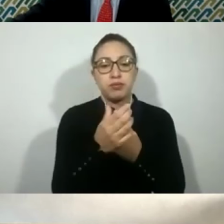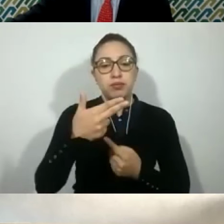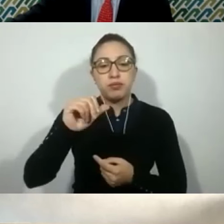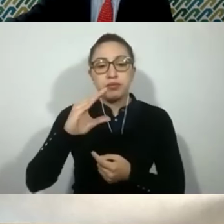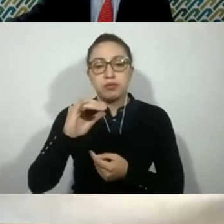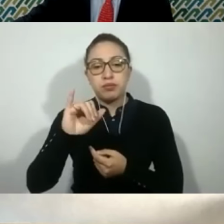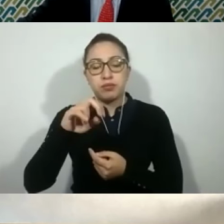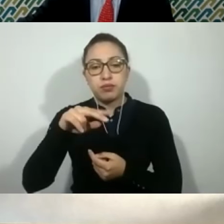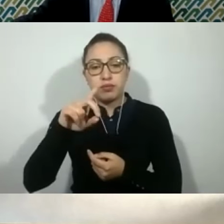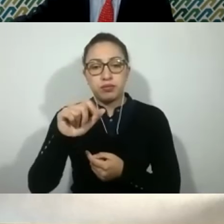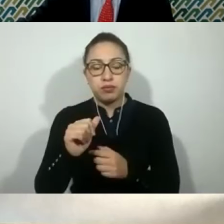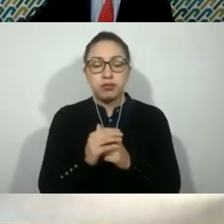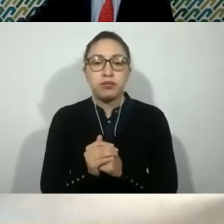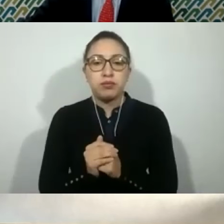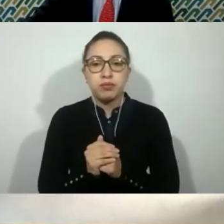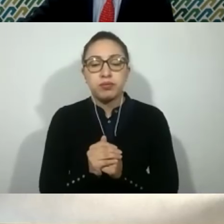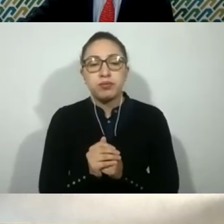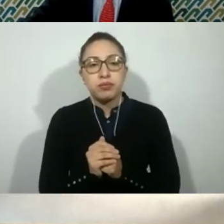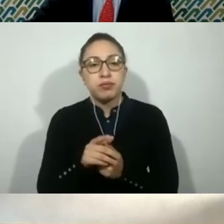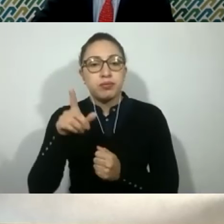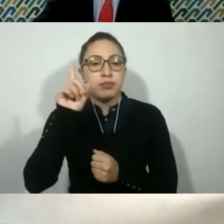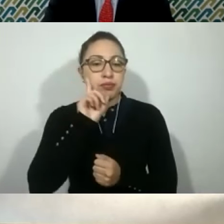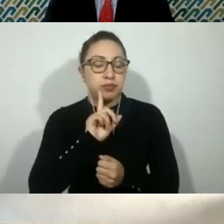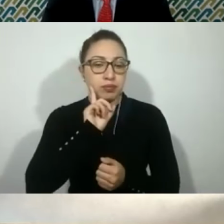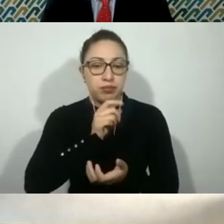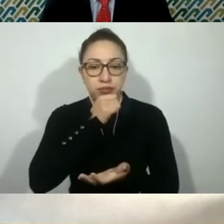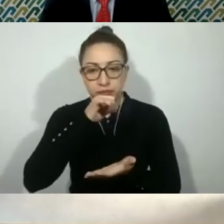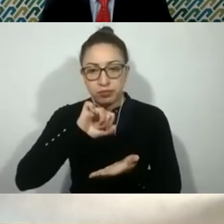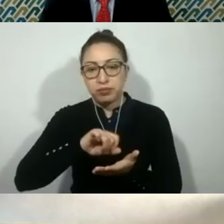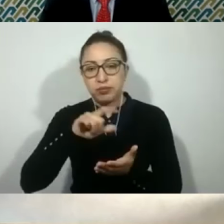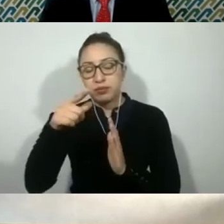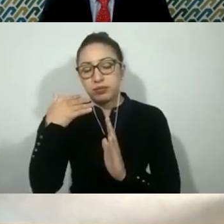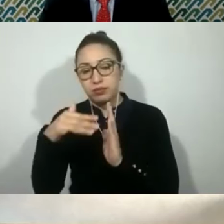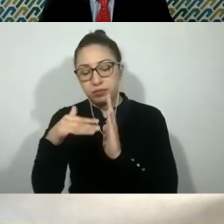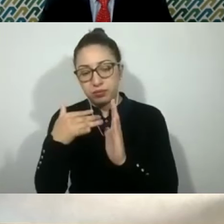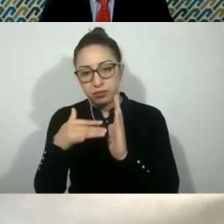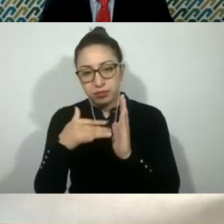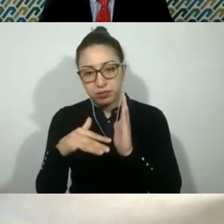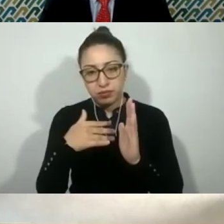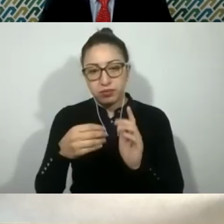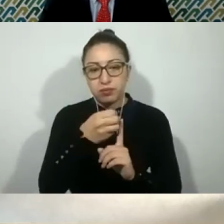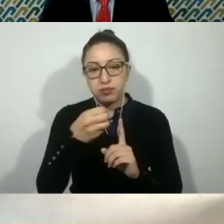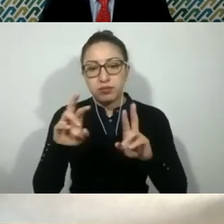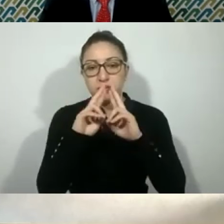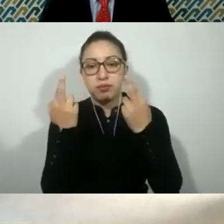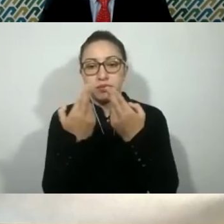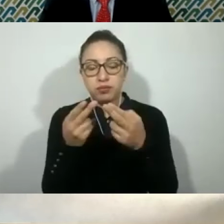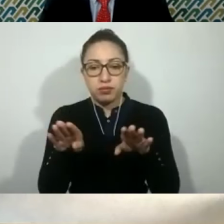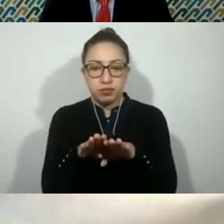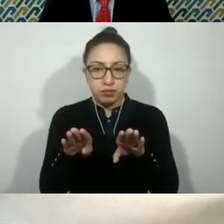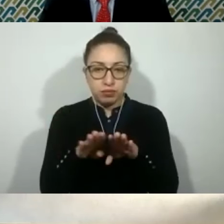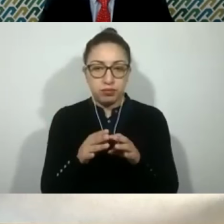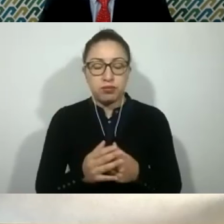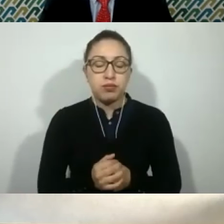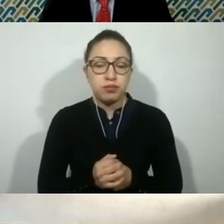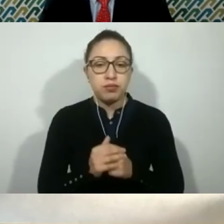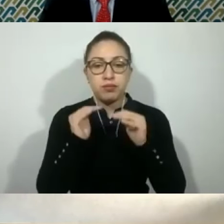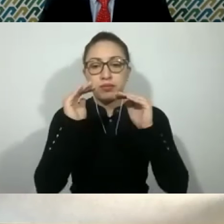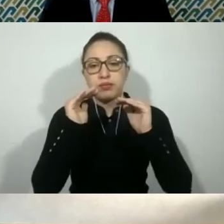2. Lectura por parte de la Secretaría de las Comisiones Unidas del formato de comparecencia.